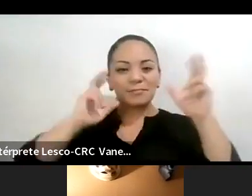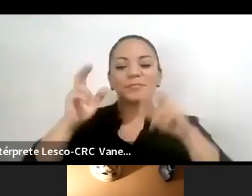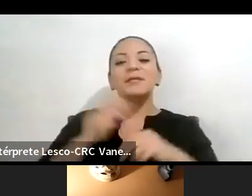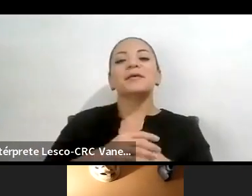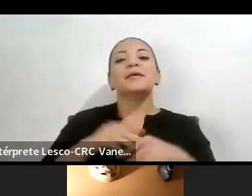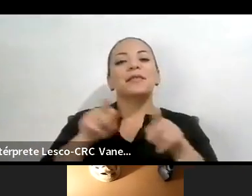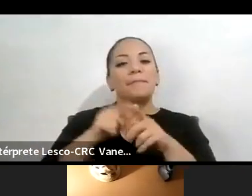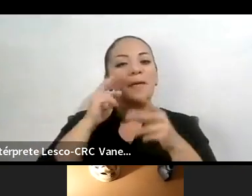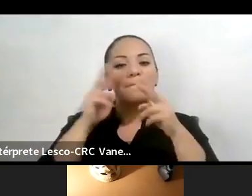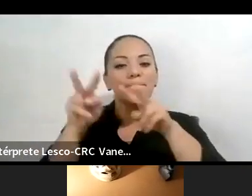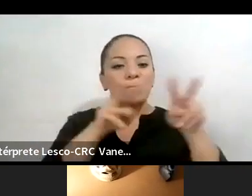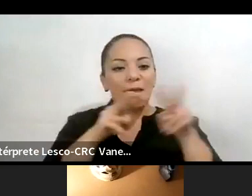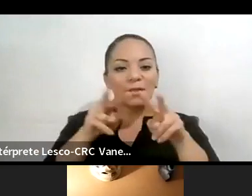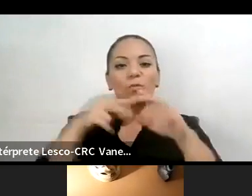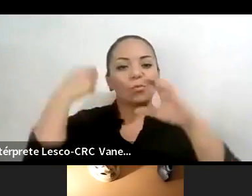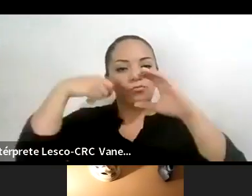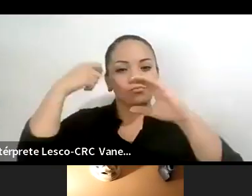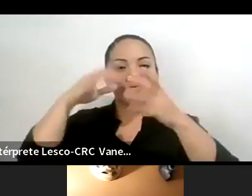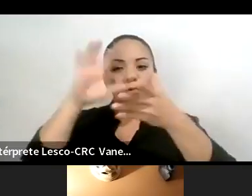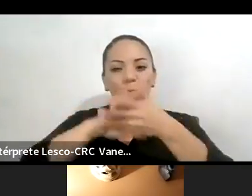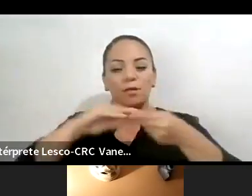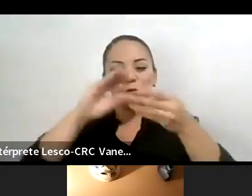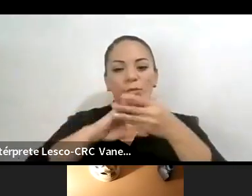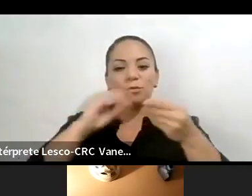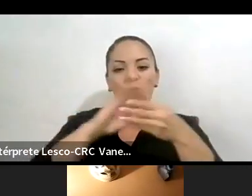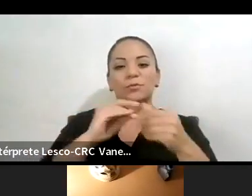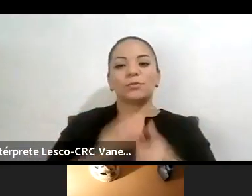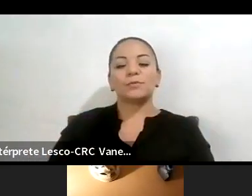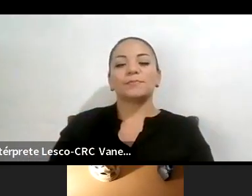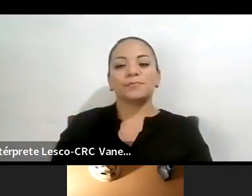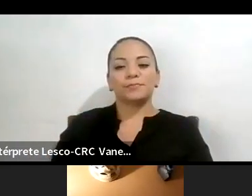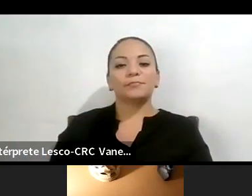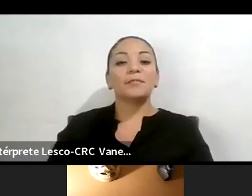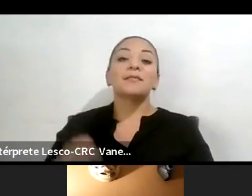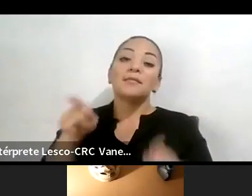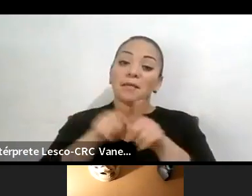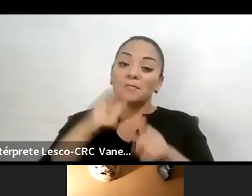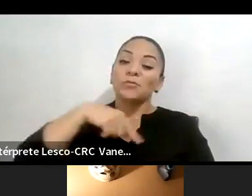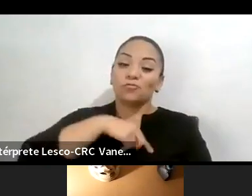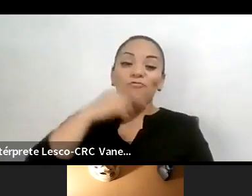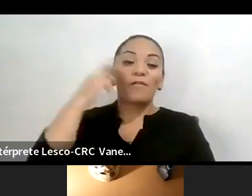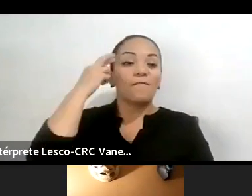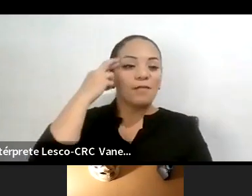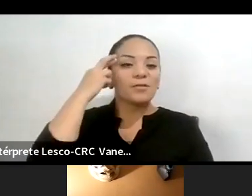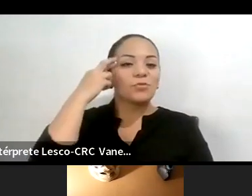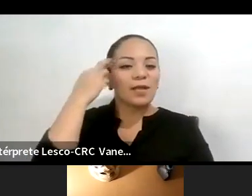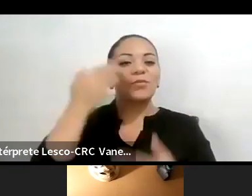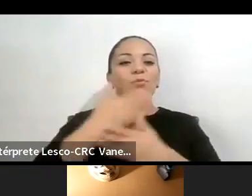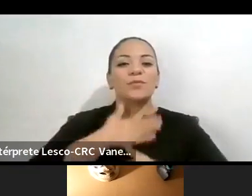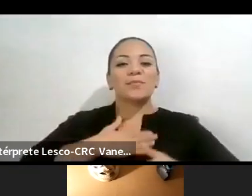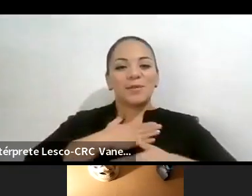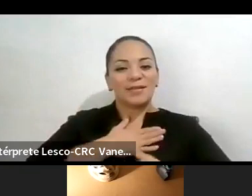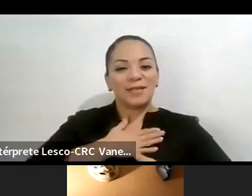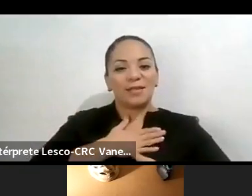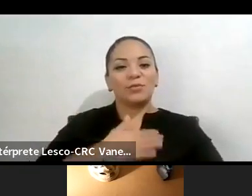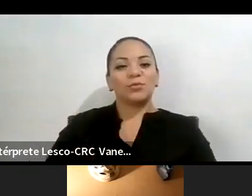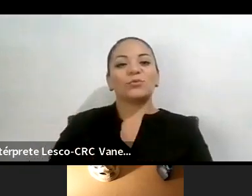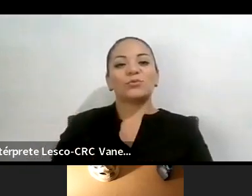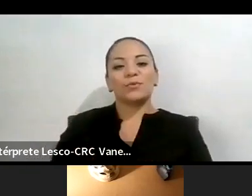también viendo estos cuentos y reflexionando, también divirtiéndonos, ¿por qué no?,